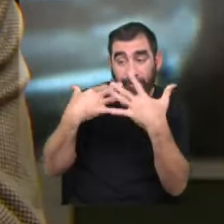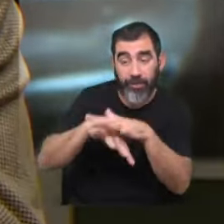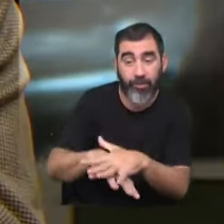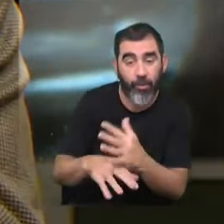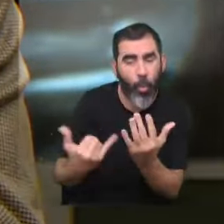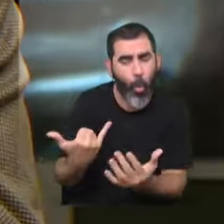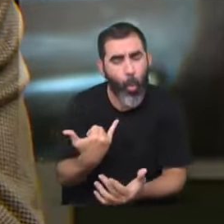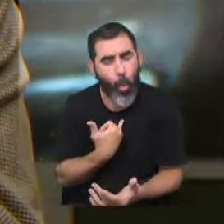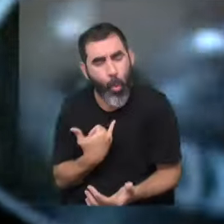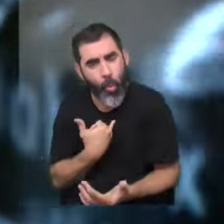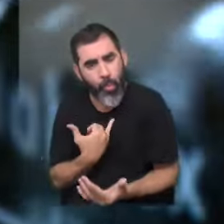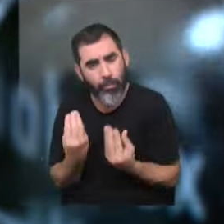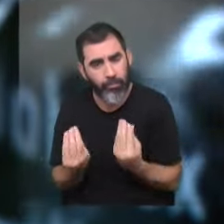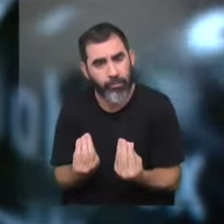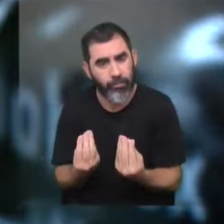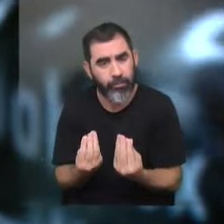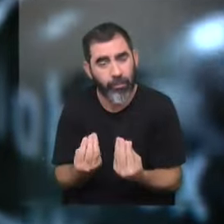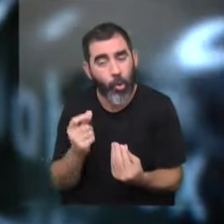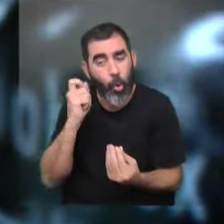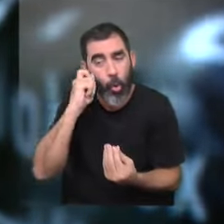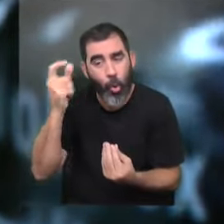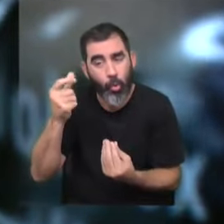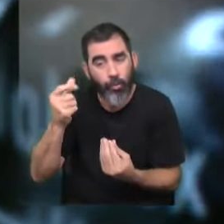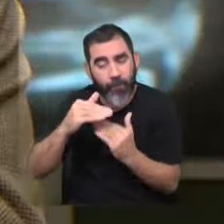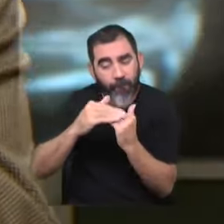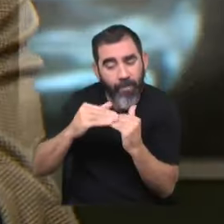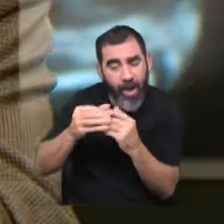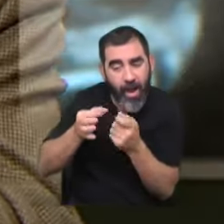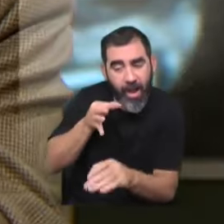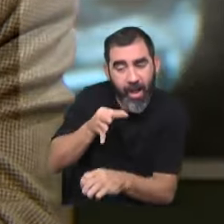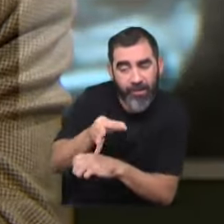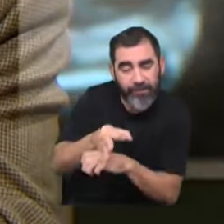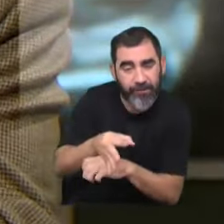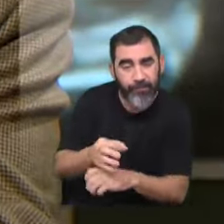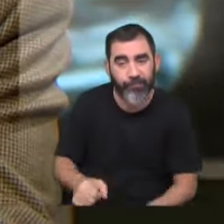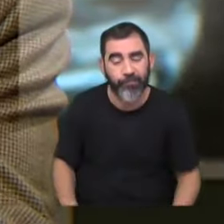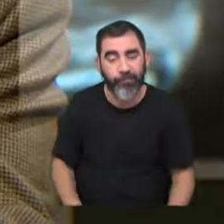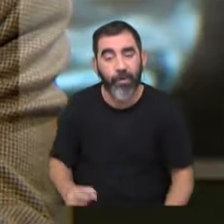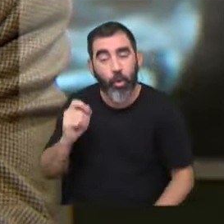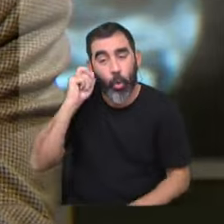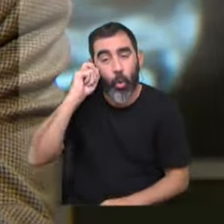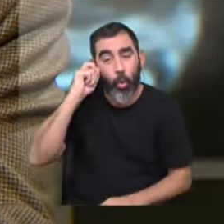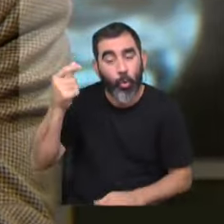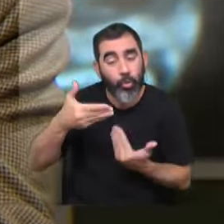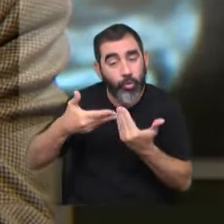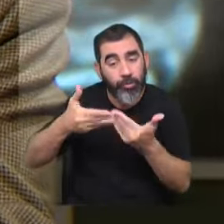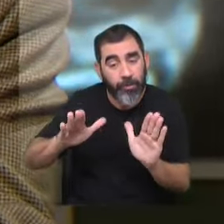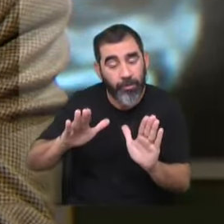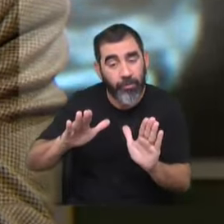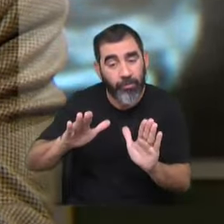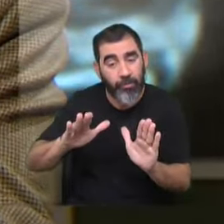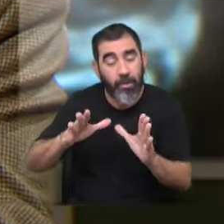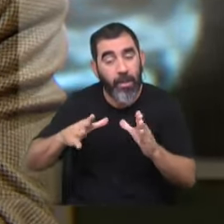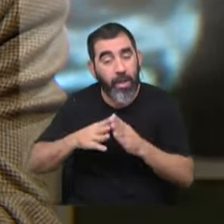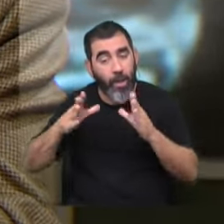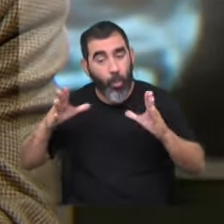cómo hacer que el conocimiento arranque desde la base. Claro, que el conocimiento empiece en la